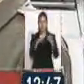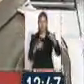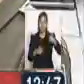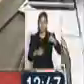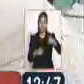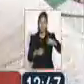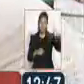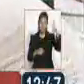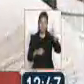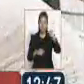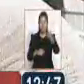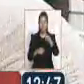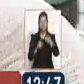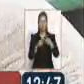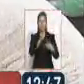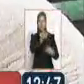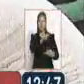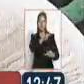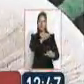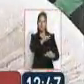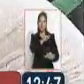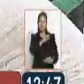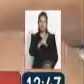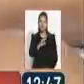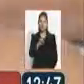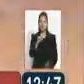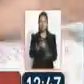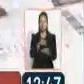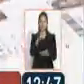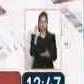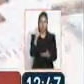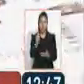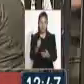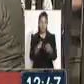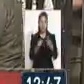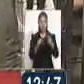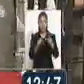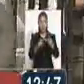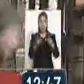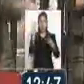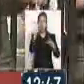seguidos por España con 72.606, Brasil con